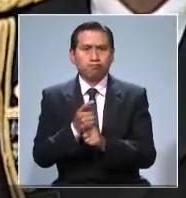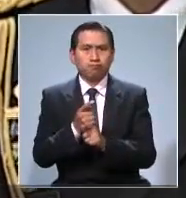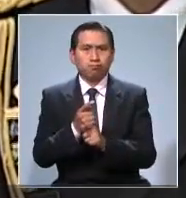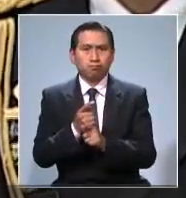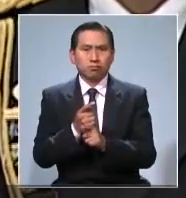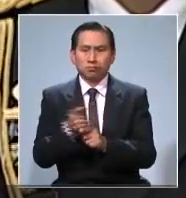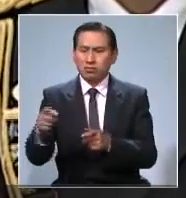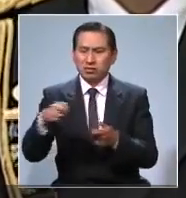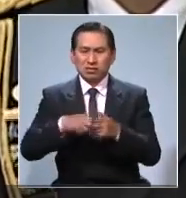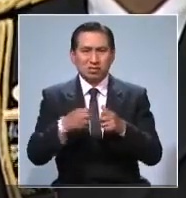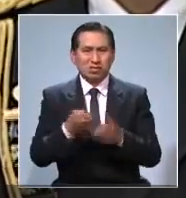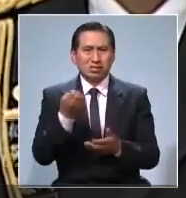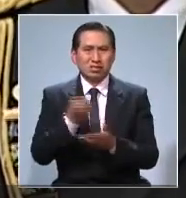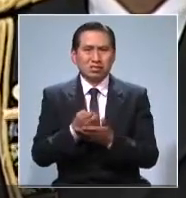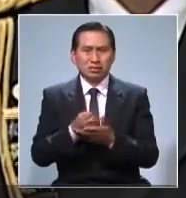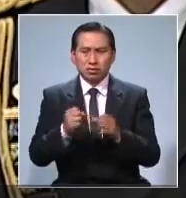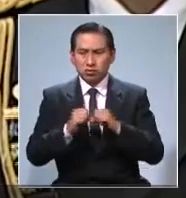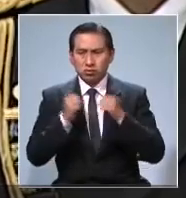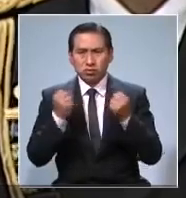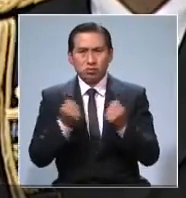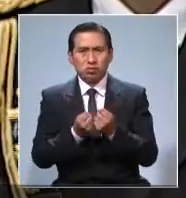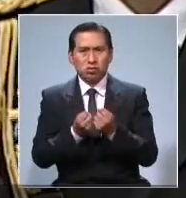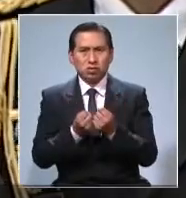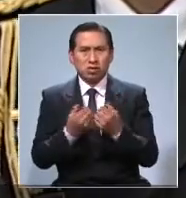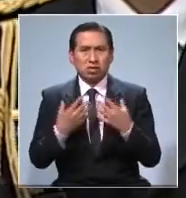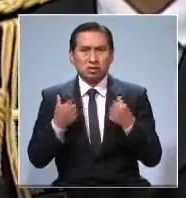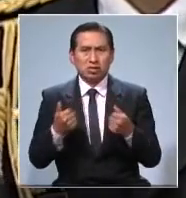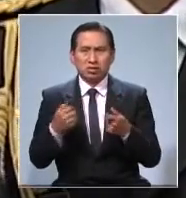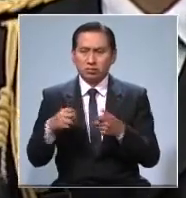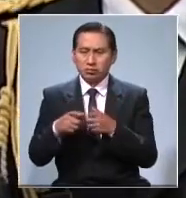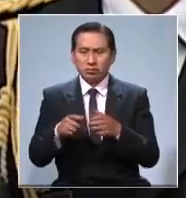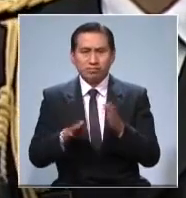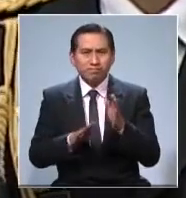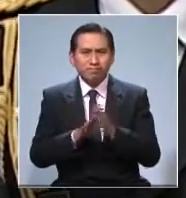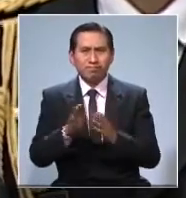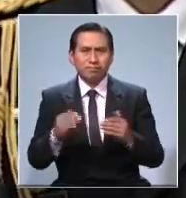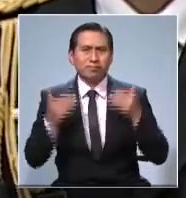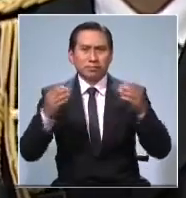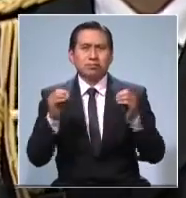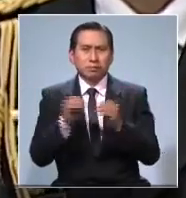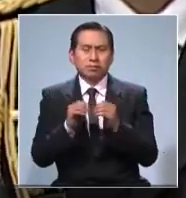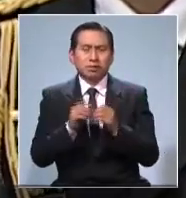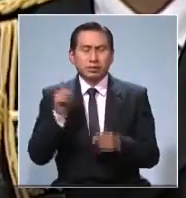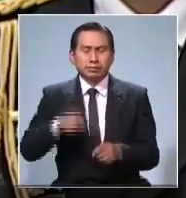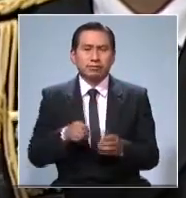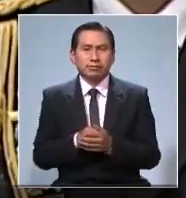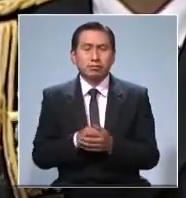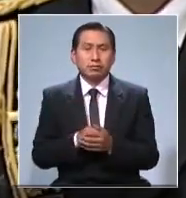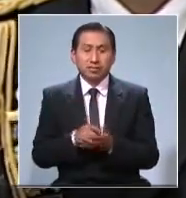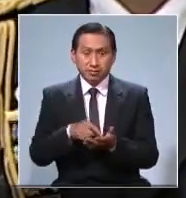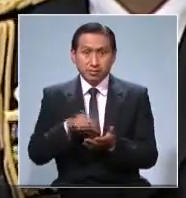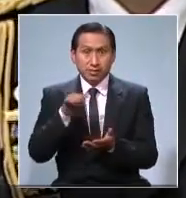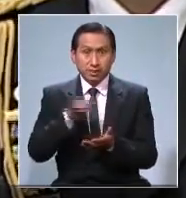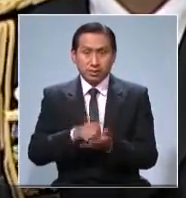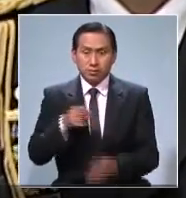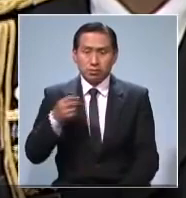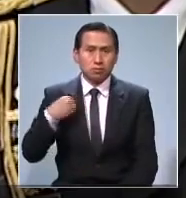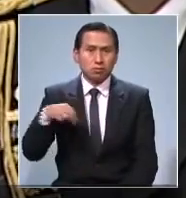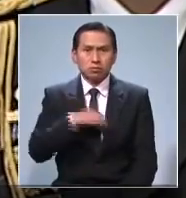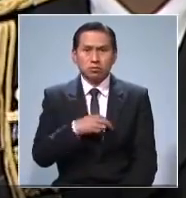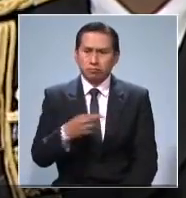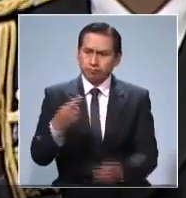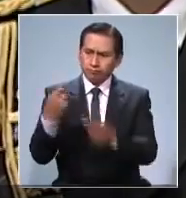salir de la crisis económica, social y sanitaria que enfrentamos. Y por eso tenemos la obligación